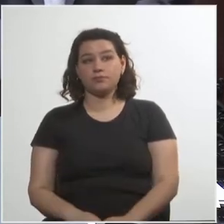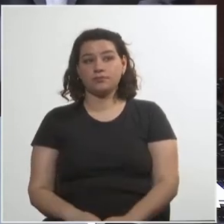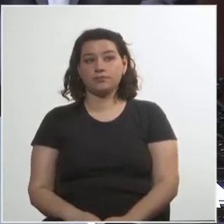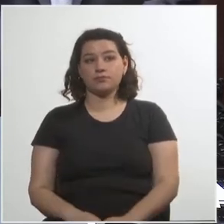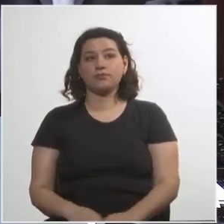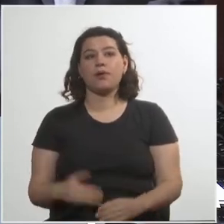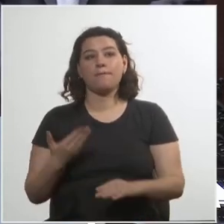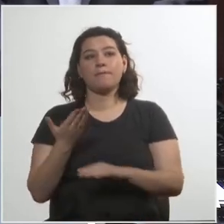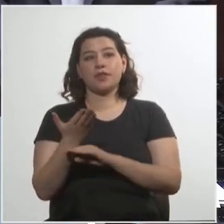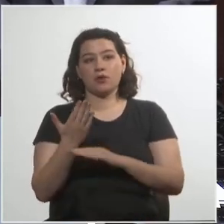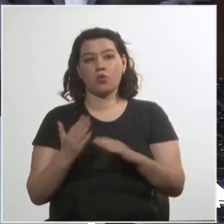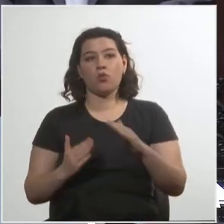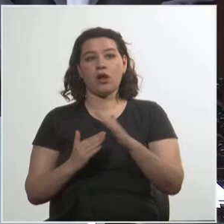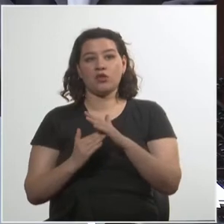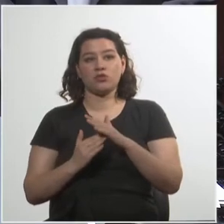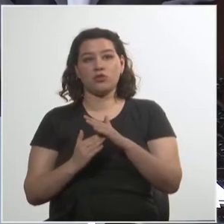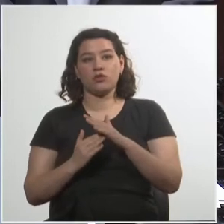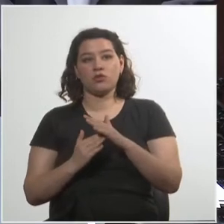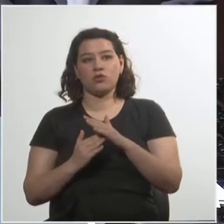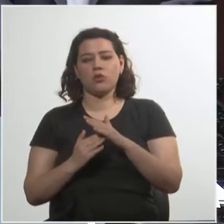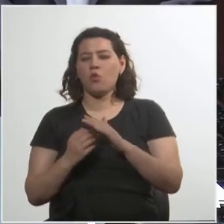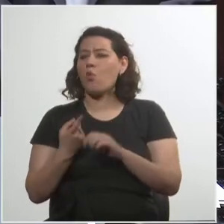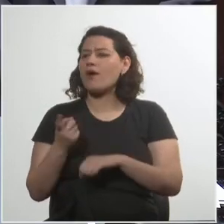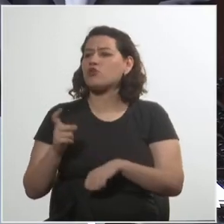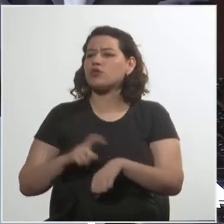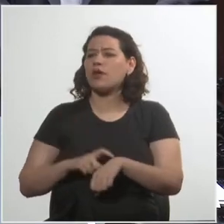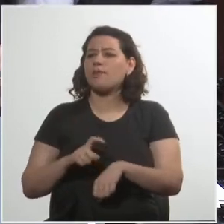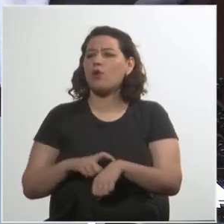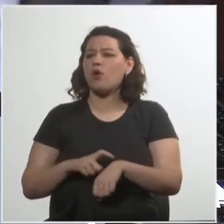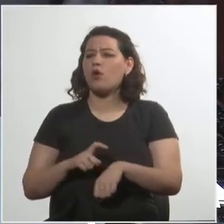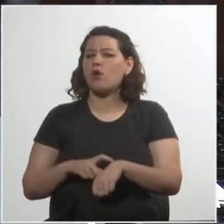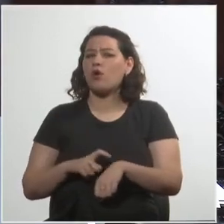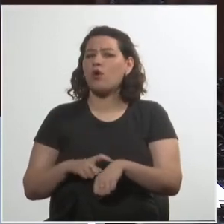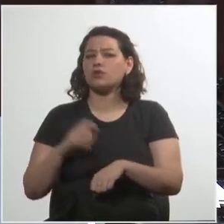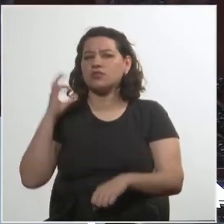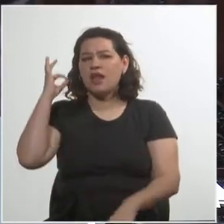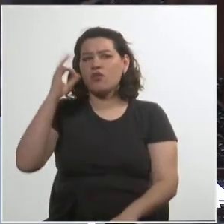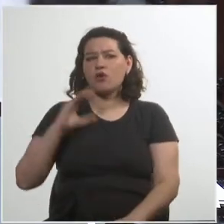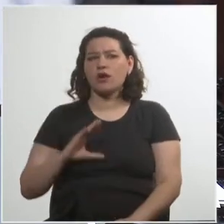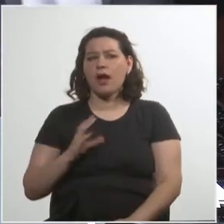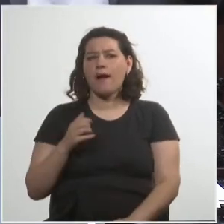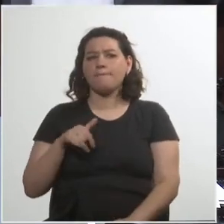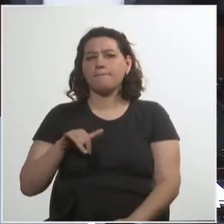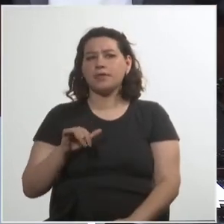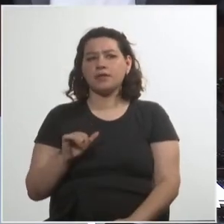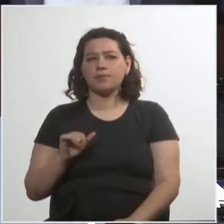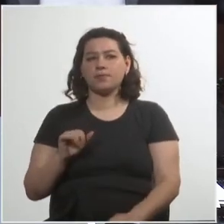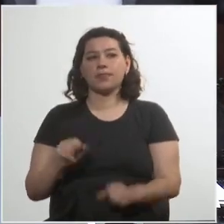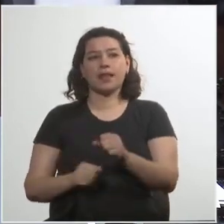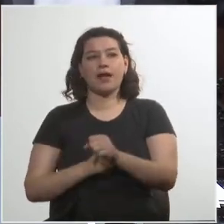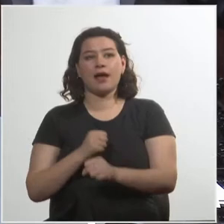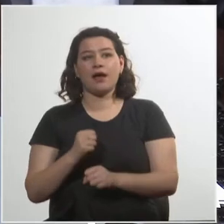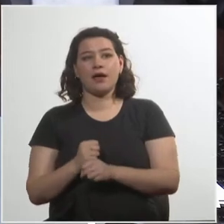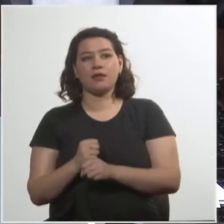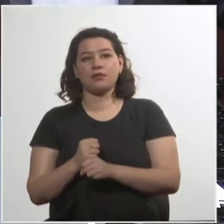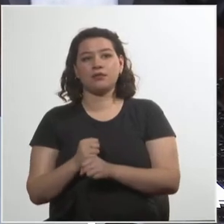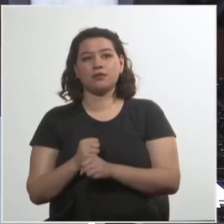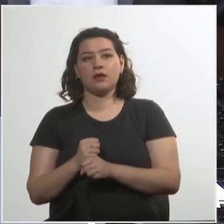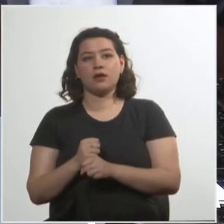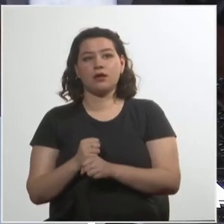intermedio y pasar a cuánto el cuarto intermedio senador Camí hasta las 14 horas